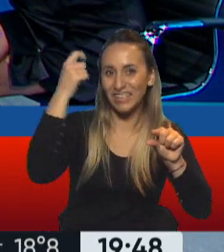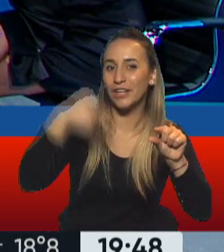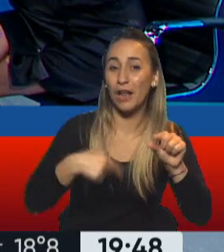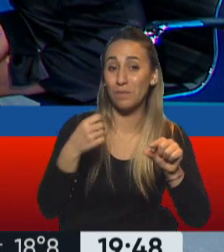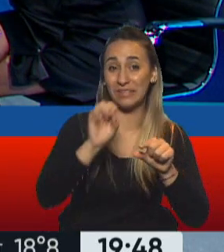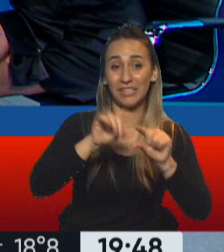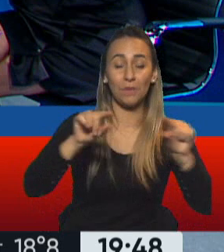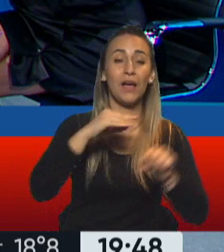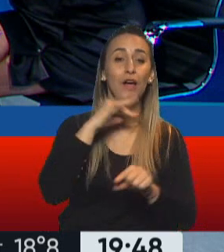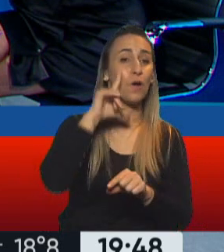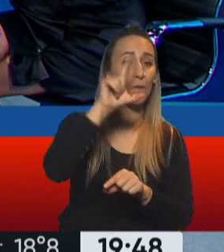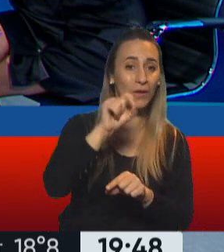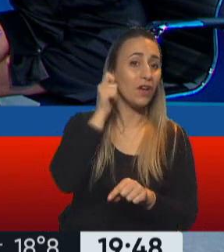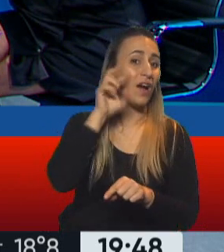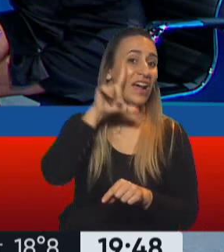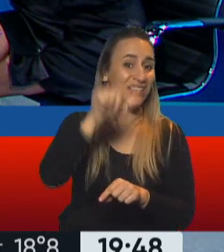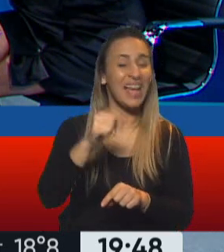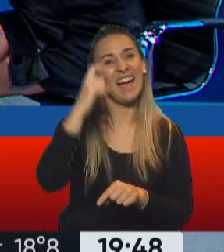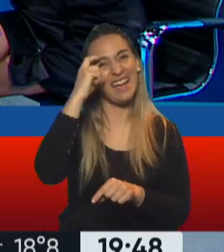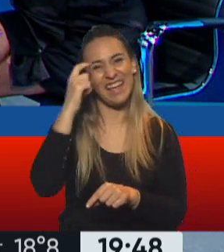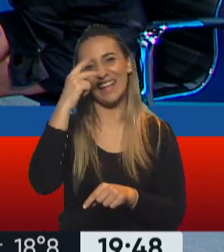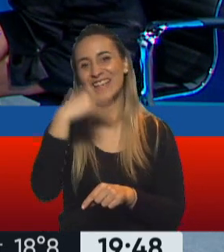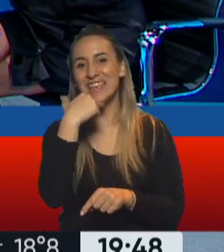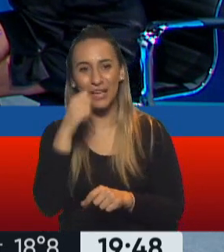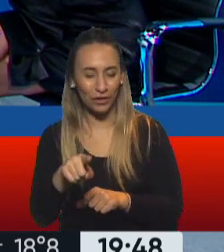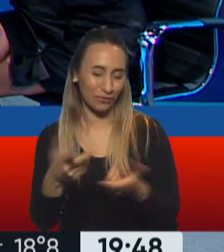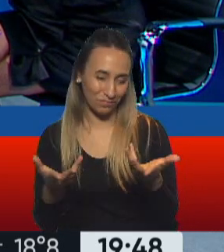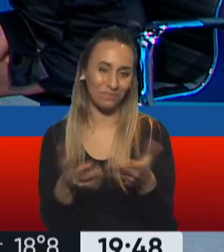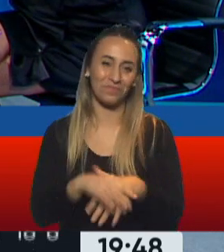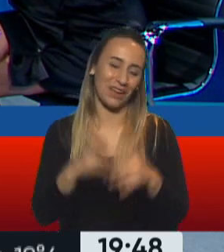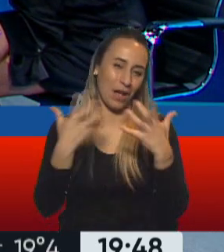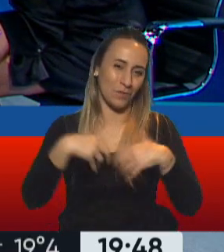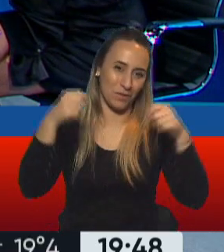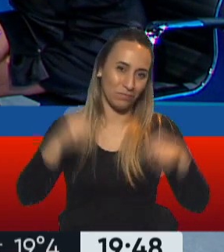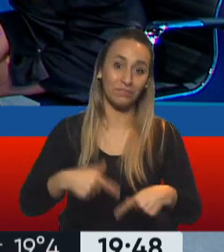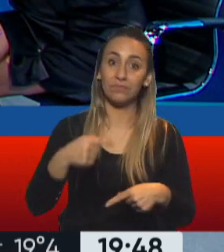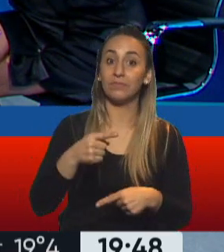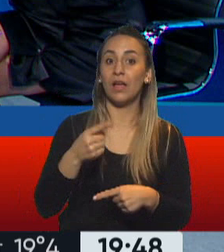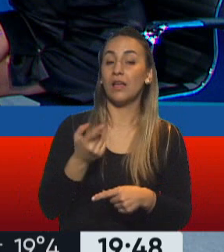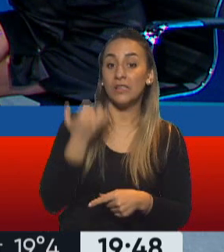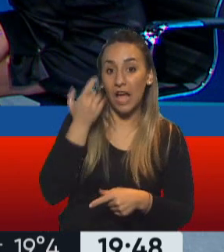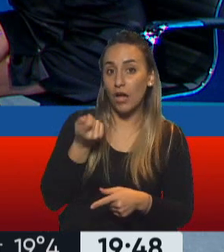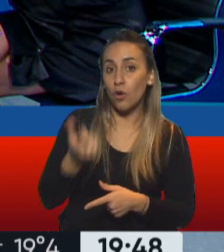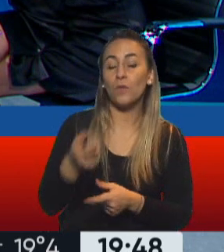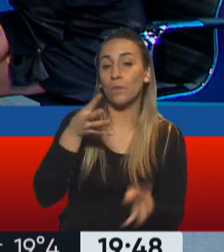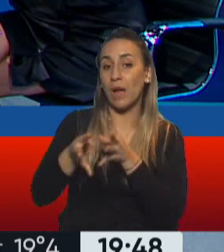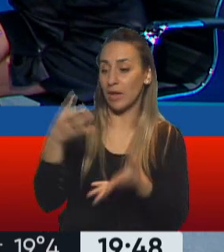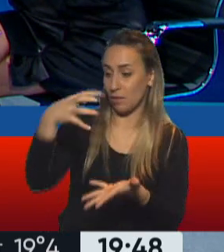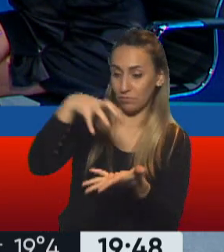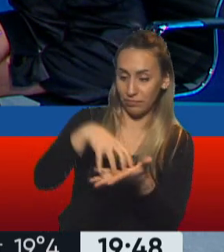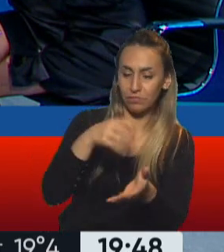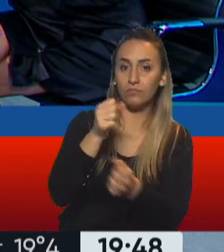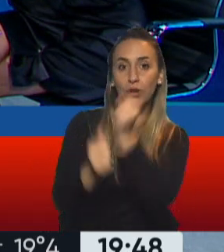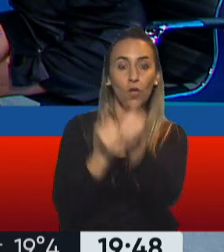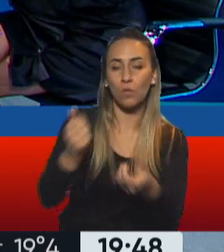350 millones de pesos una máquina una extrusora que le va a permitir ampliar sus exportaciones a brasil que va a